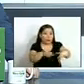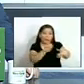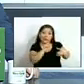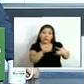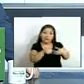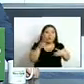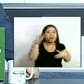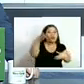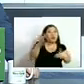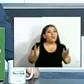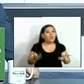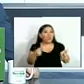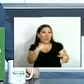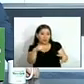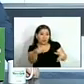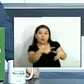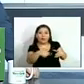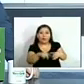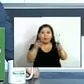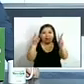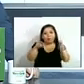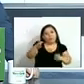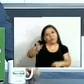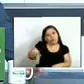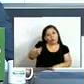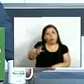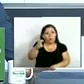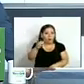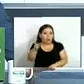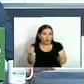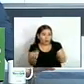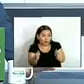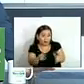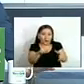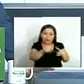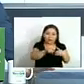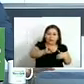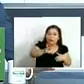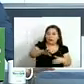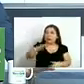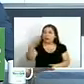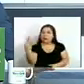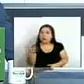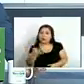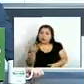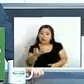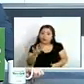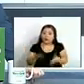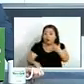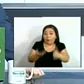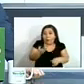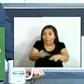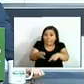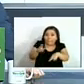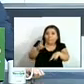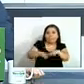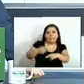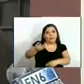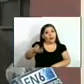futuro es incierto. Hablamos del sector transporte colectivo, que también señala la necesidad de un posible incremento al pasaje.